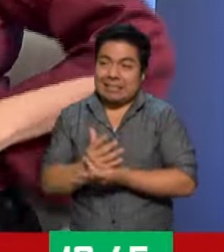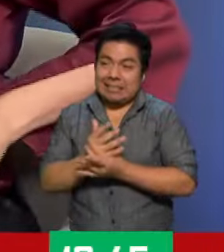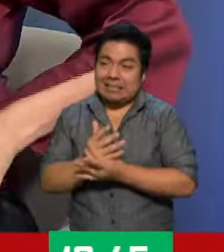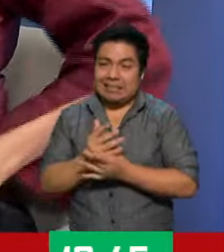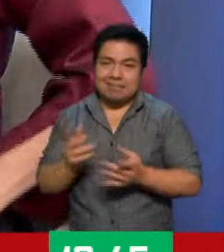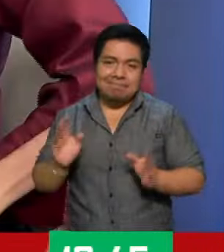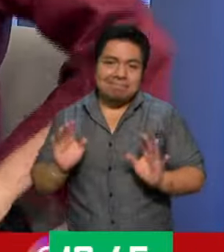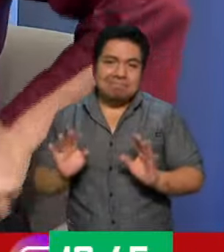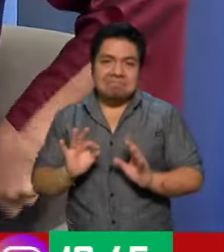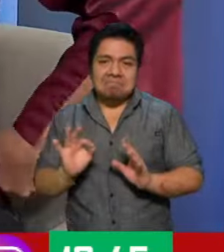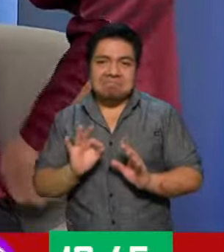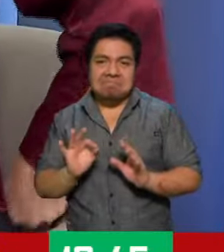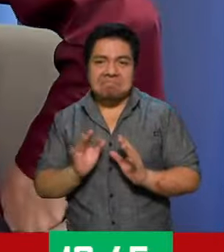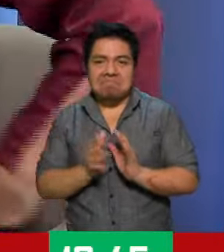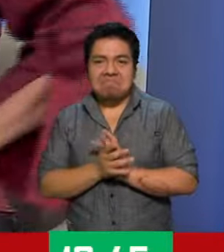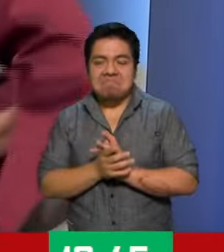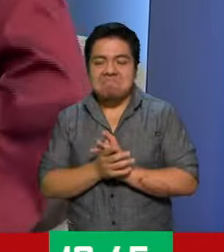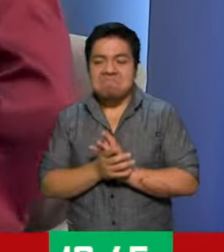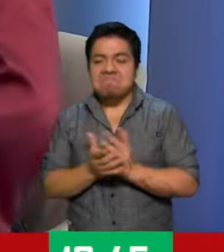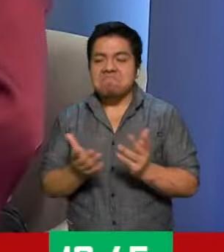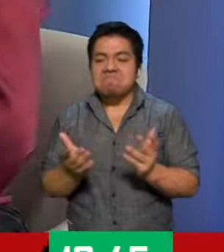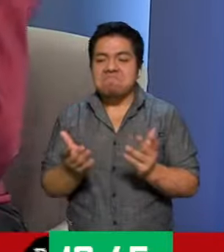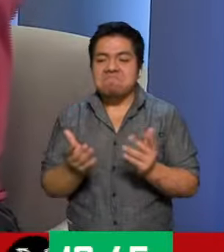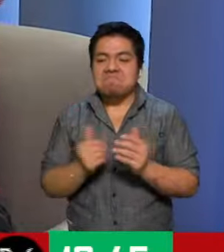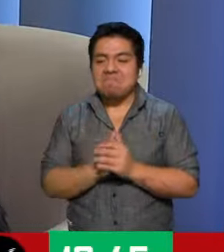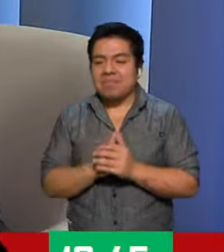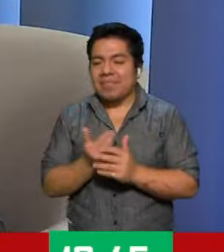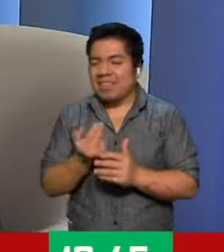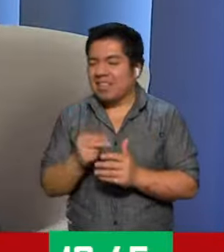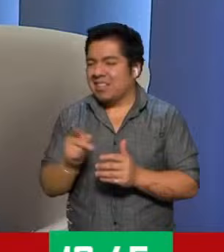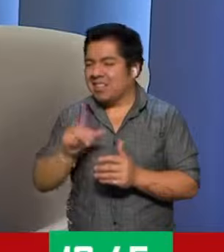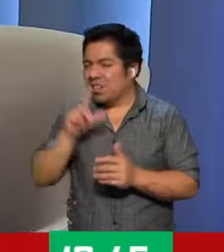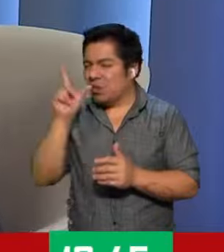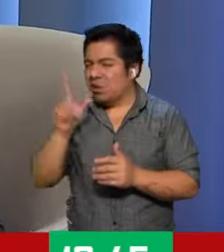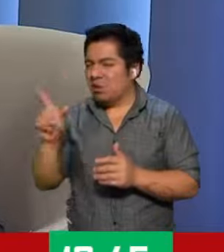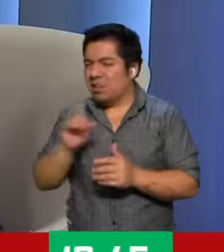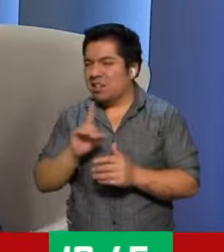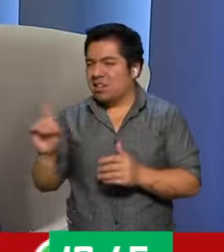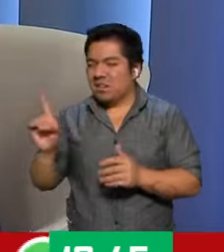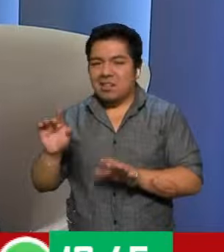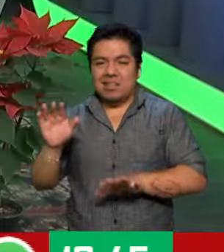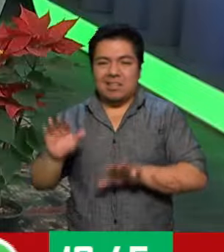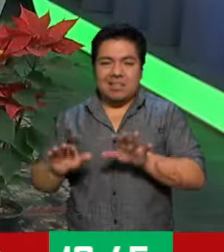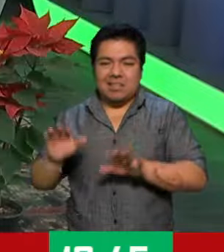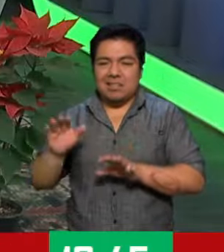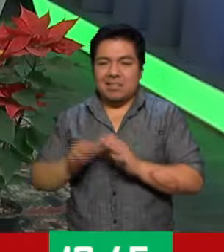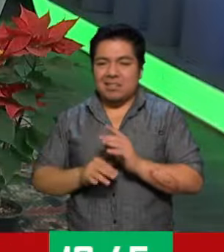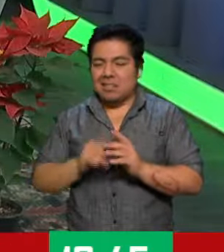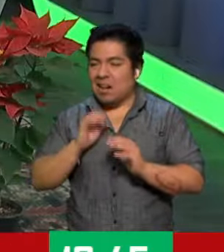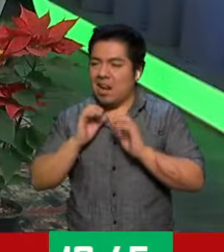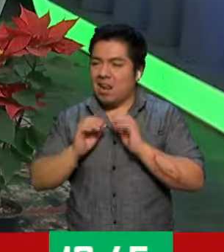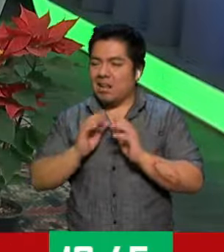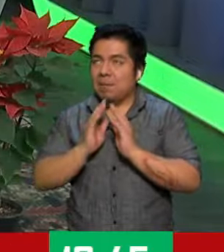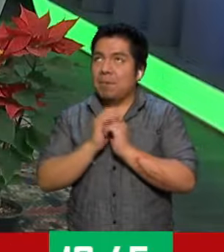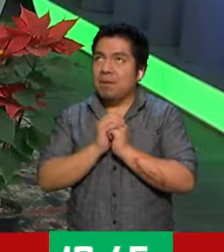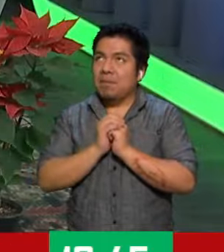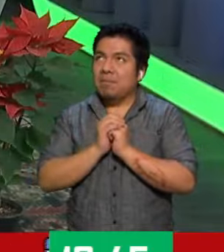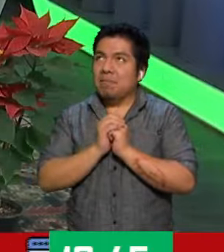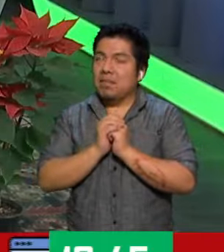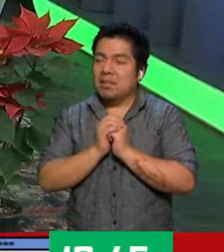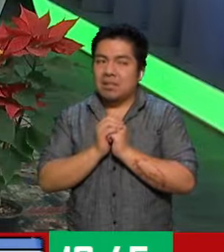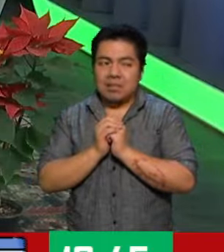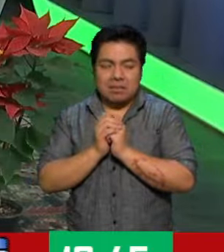que iba a dar el, ¿cómo se llama el loco este de derecha que a media entrevista empieza a rezar?